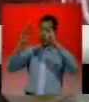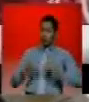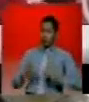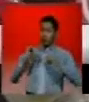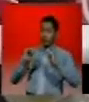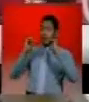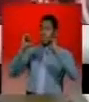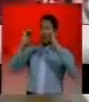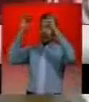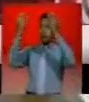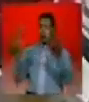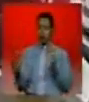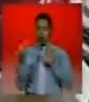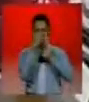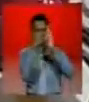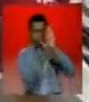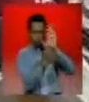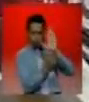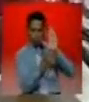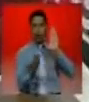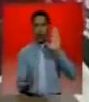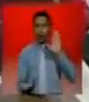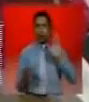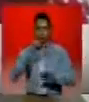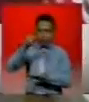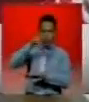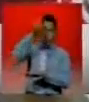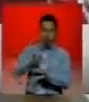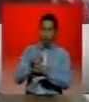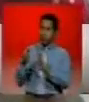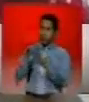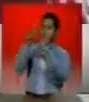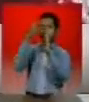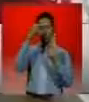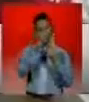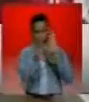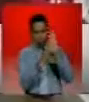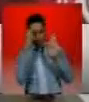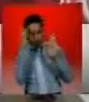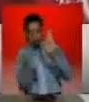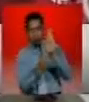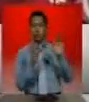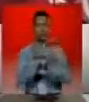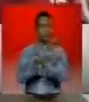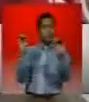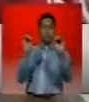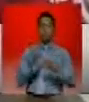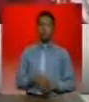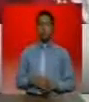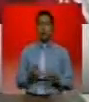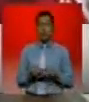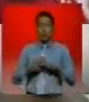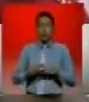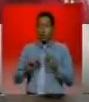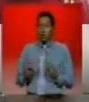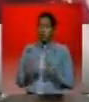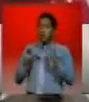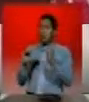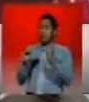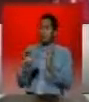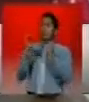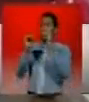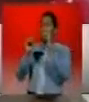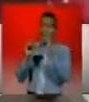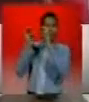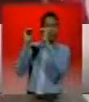4 o 5 pisos sin las más elementales técnicas, cimientos, etc. Es decir, empezaron una construcción de 2 pisos, le iba bien aumentando otro